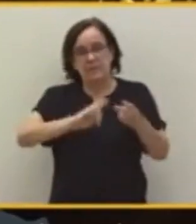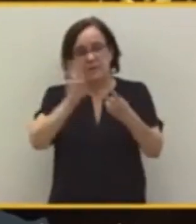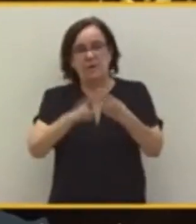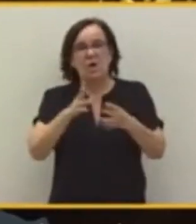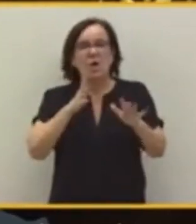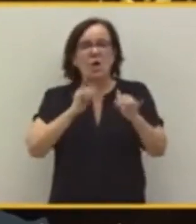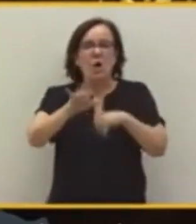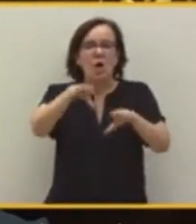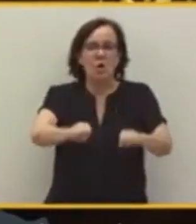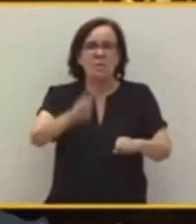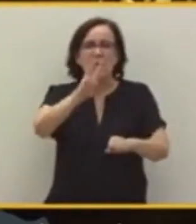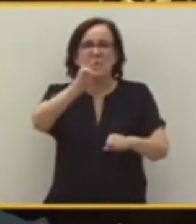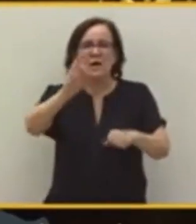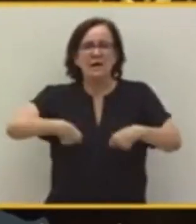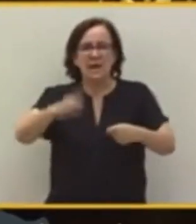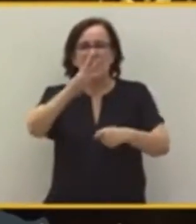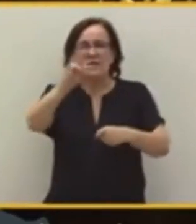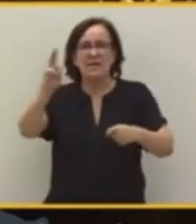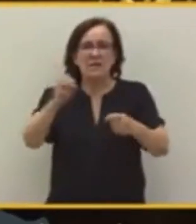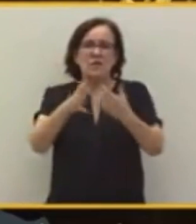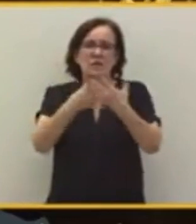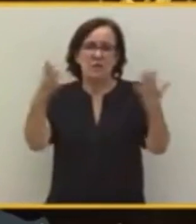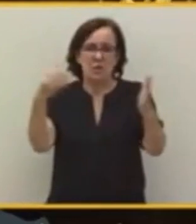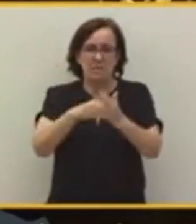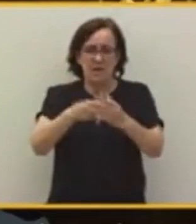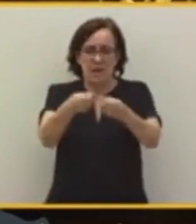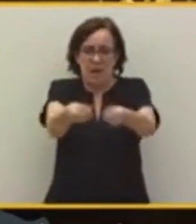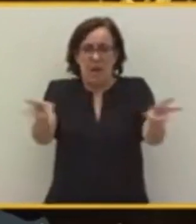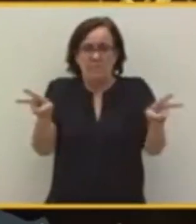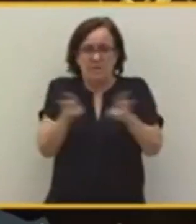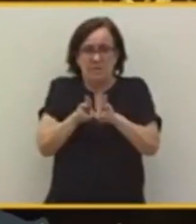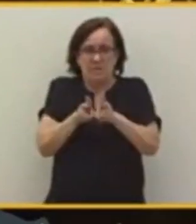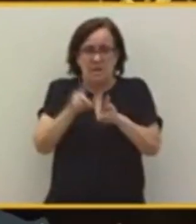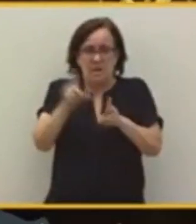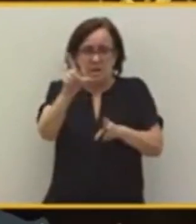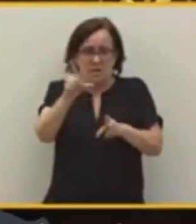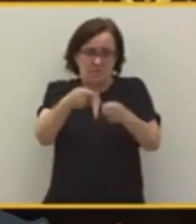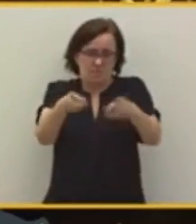Ocupas gastan 319.000 litros en llenar la piscina.